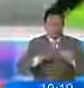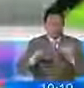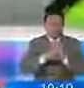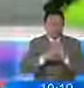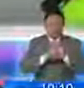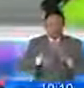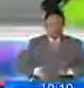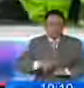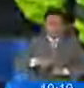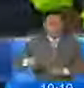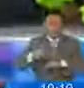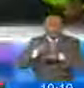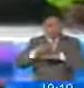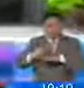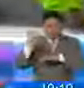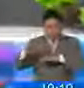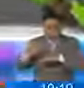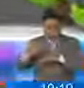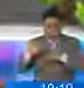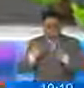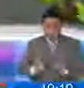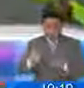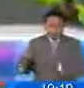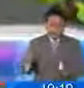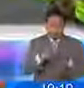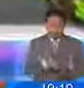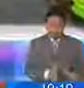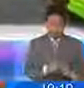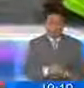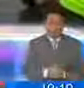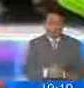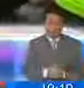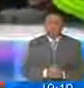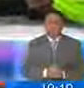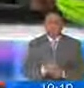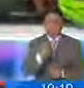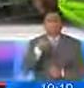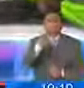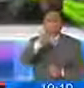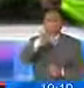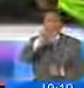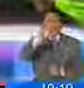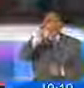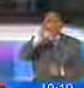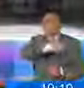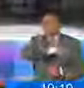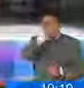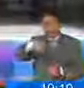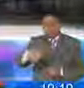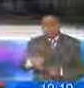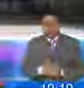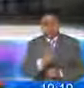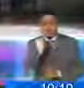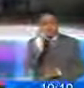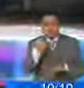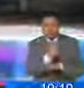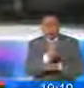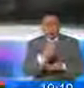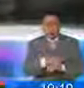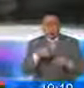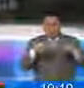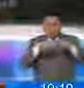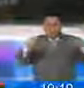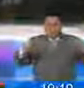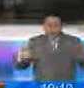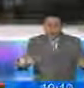la necropsia. Hasta el lugar llegaron agentes del Servicio de Investigación de Accidentes de Tránsito CIAT, quienes por más de una hora acordonaron